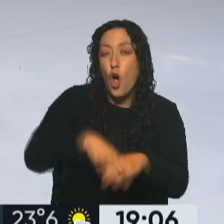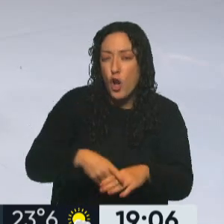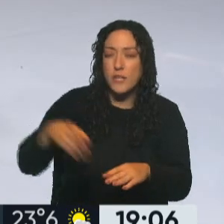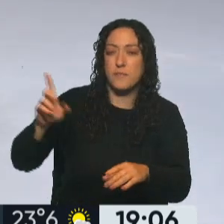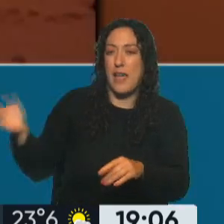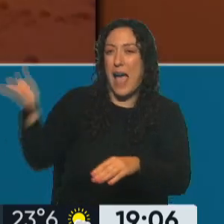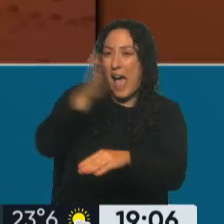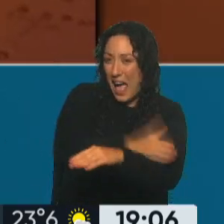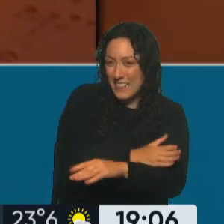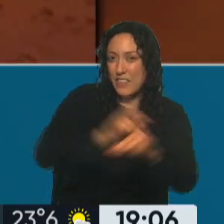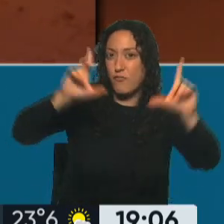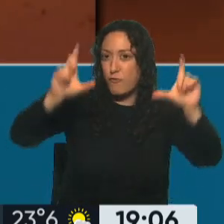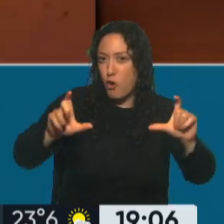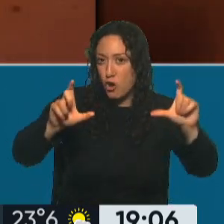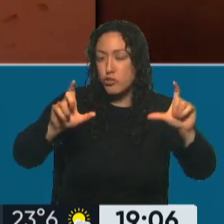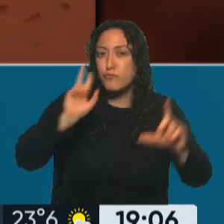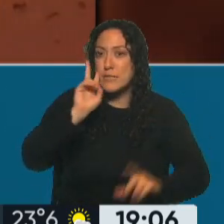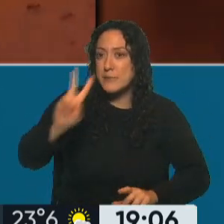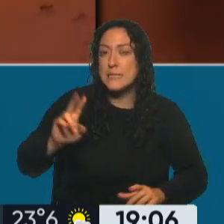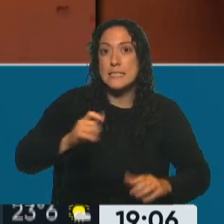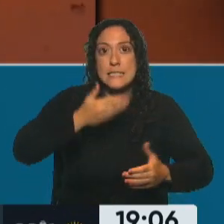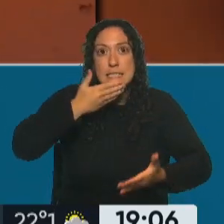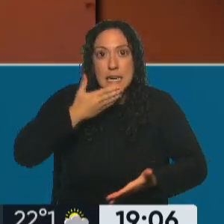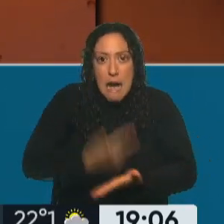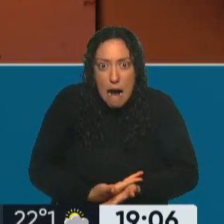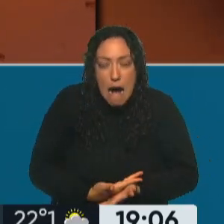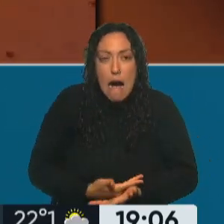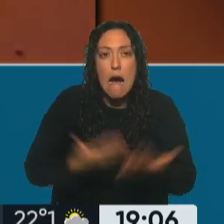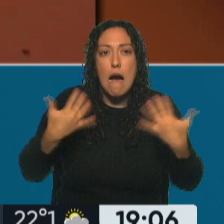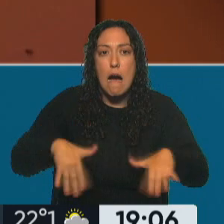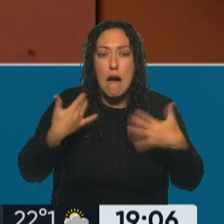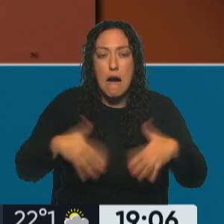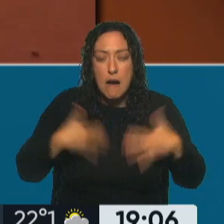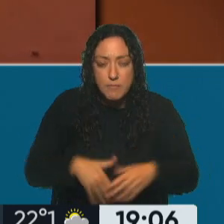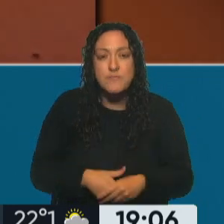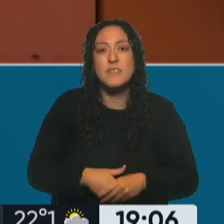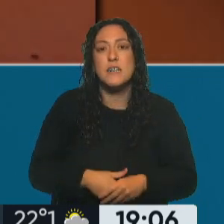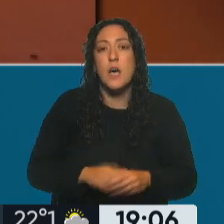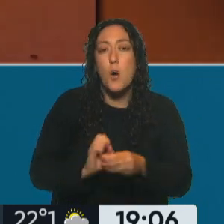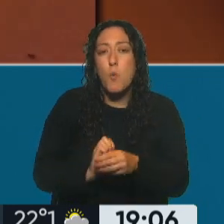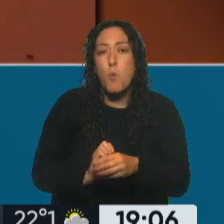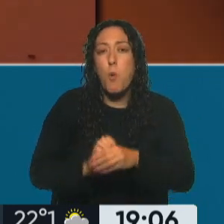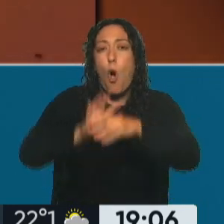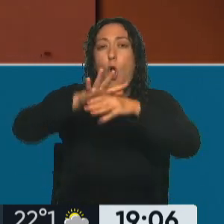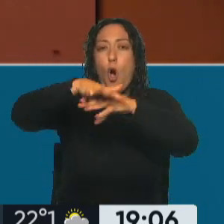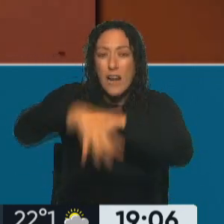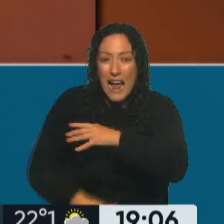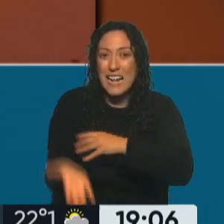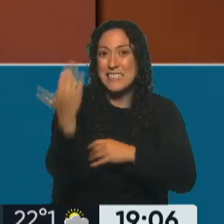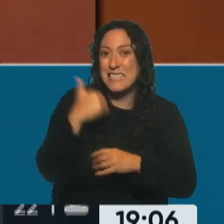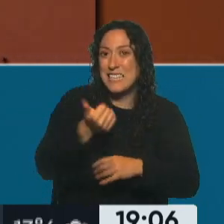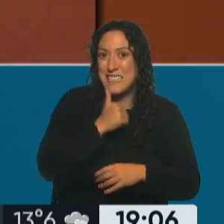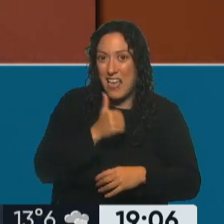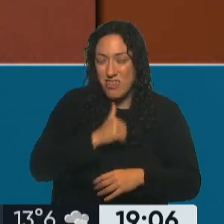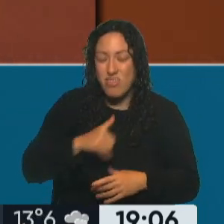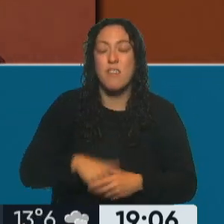unas imágenes aquí una foto que realmente sorprende llama la atención impactante no porque hablamos de un volcán que entró en erupción ayer en Islandia Dani